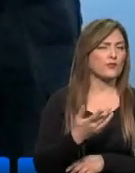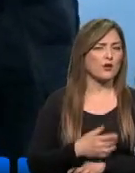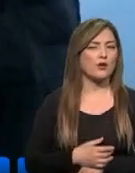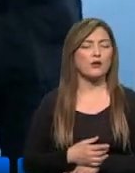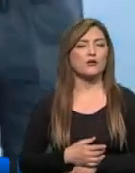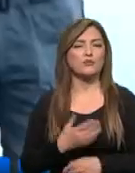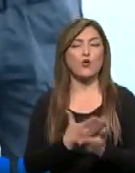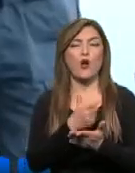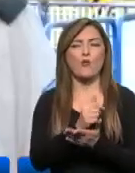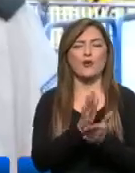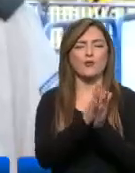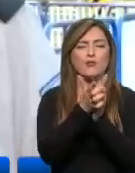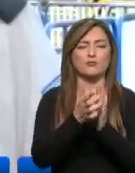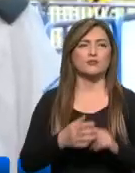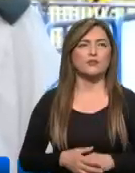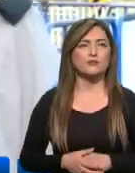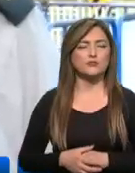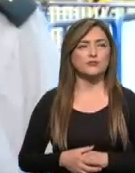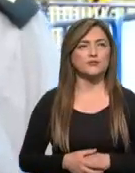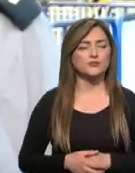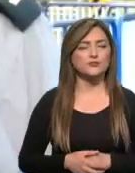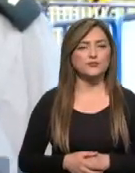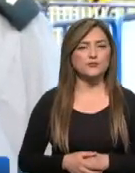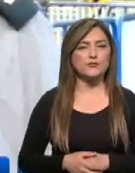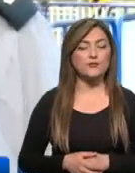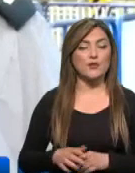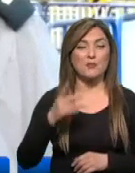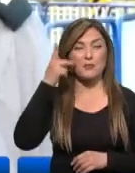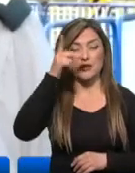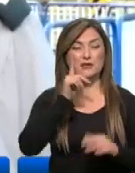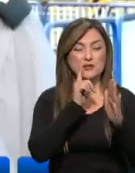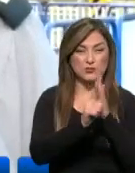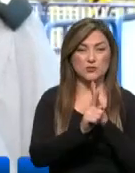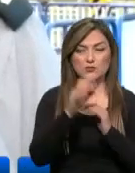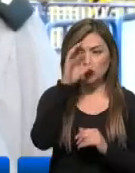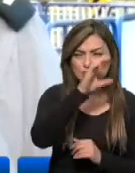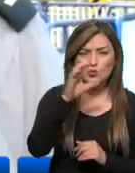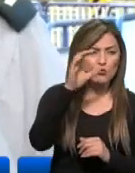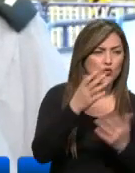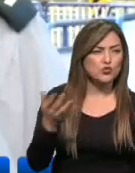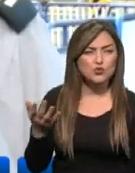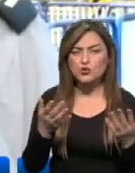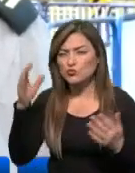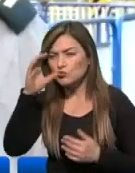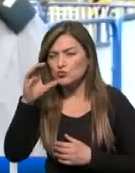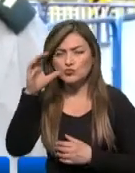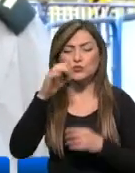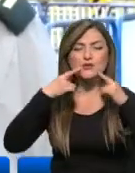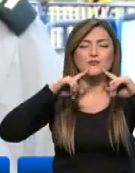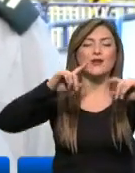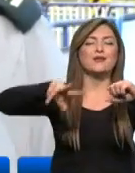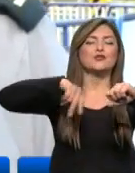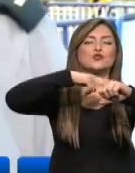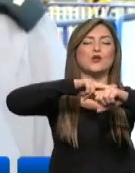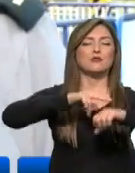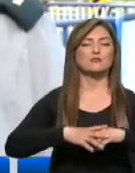adquisición de útiles escolares. Se organiza el protocolo de búsqueda de personas desaparecidas y se difunde a nivel